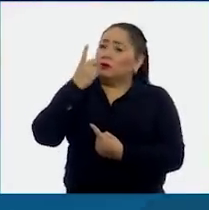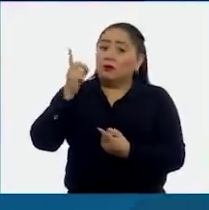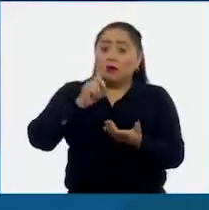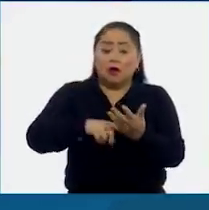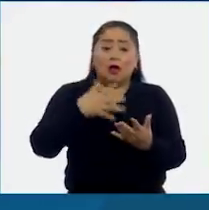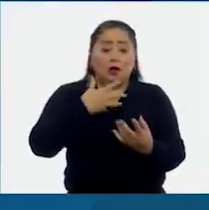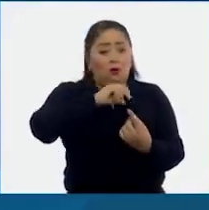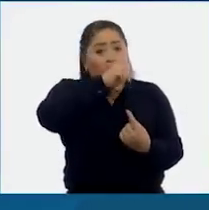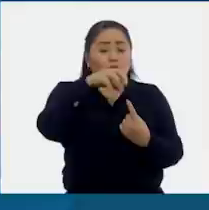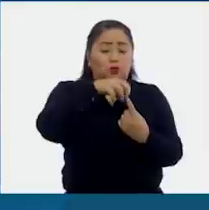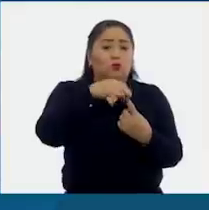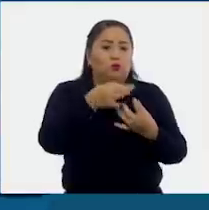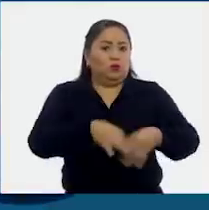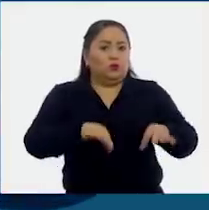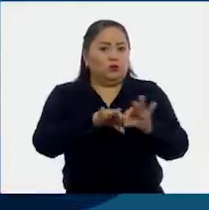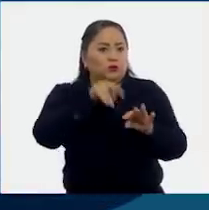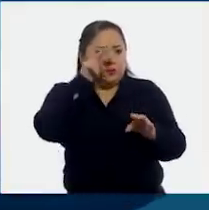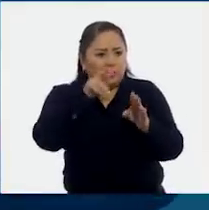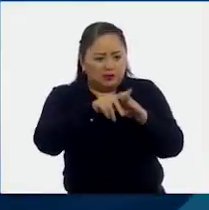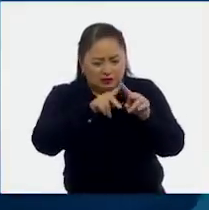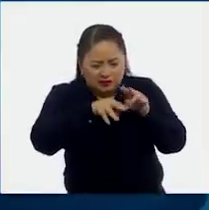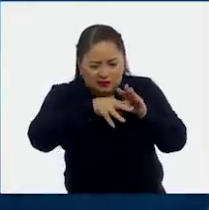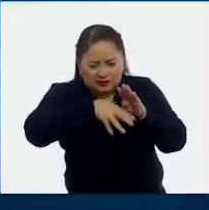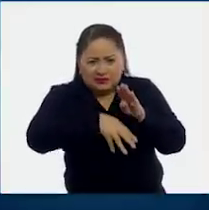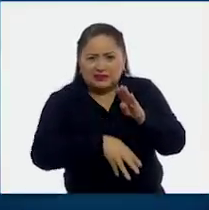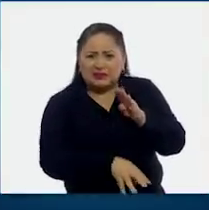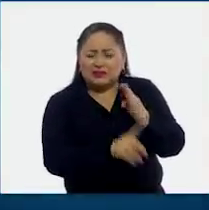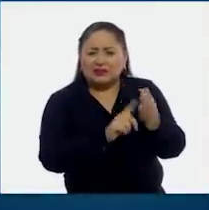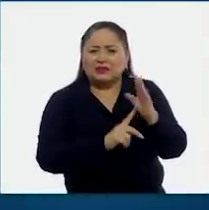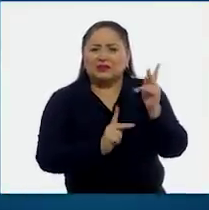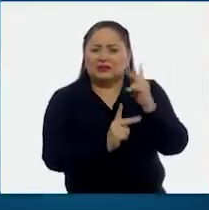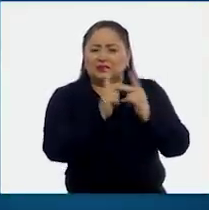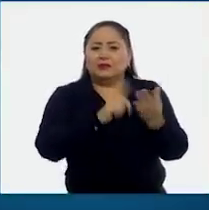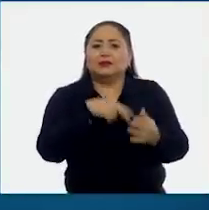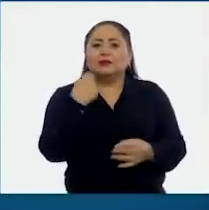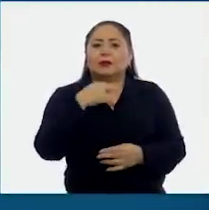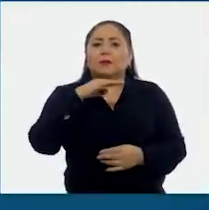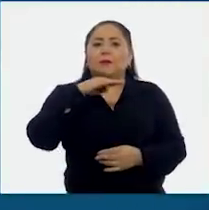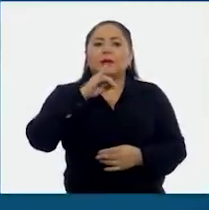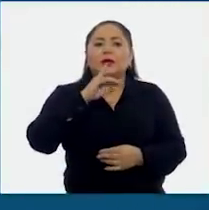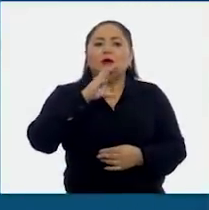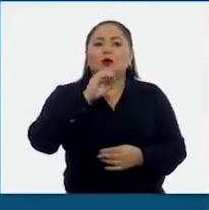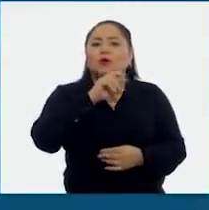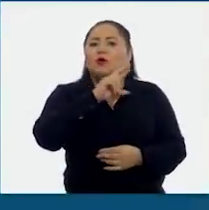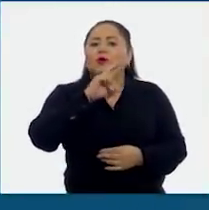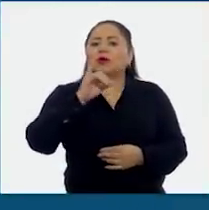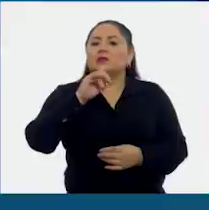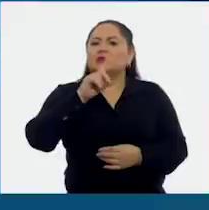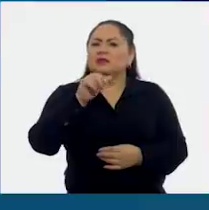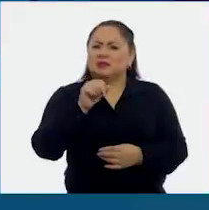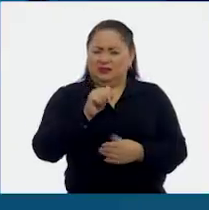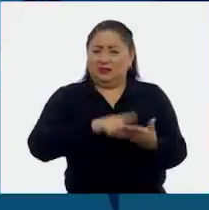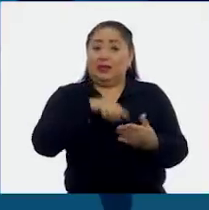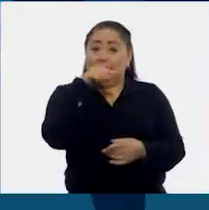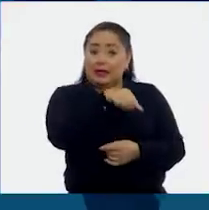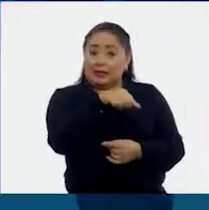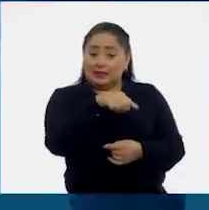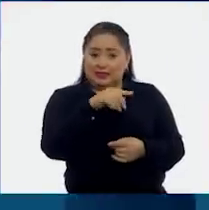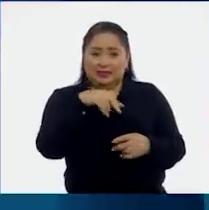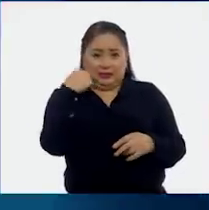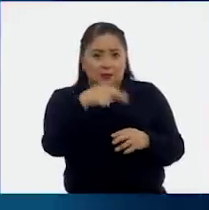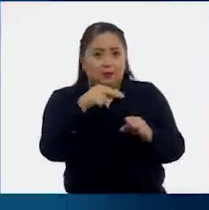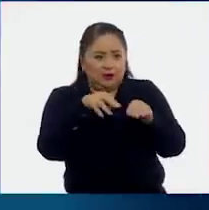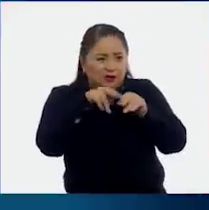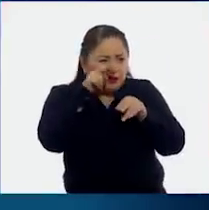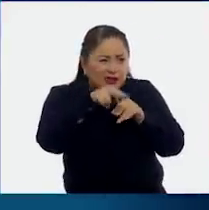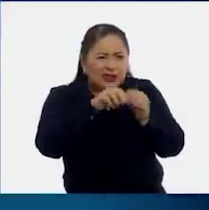hongos muy importantes que viven en las raíces de las plantas y que se llaman micorrizas. Así es. Las micorrizas